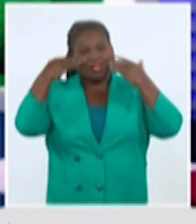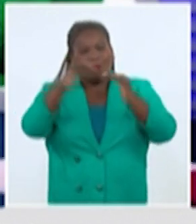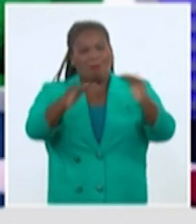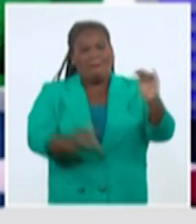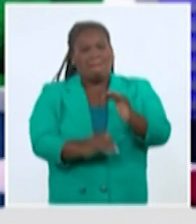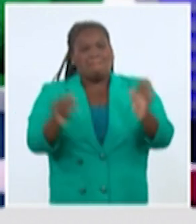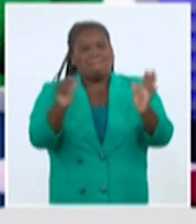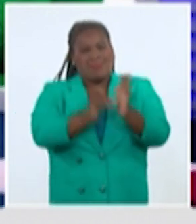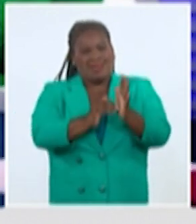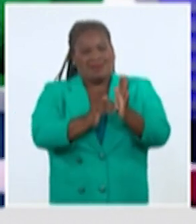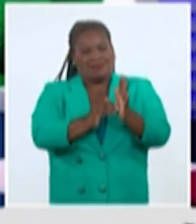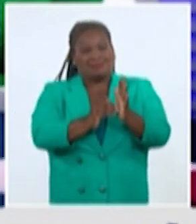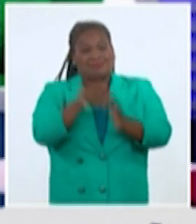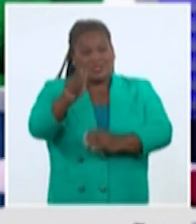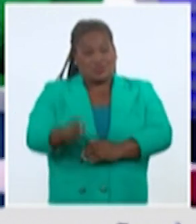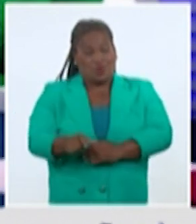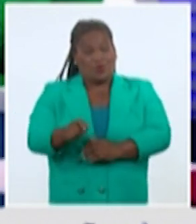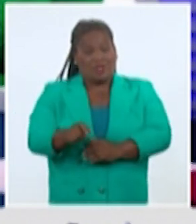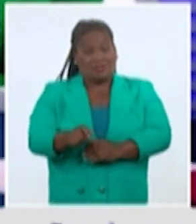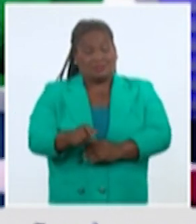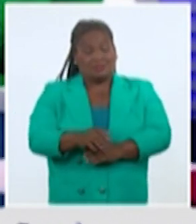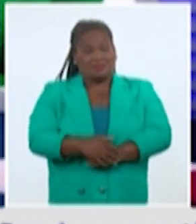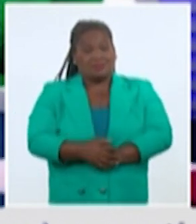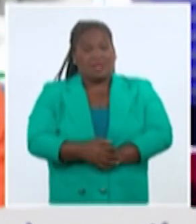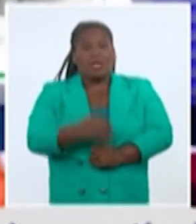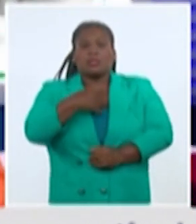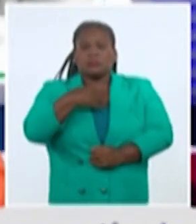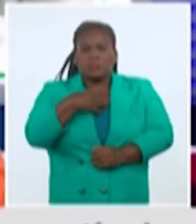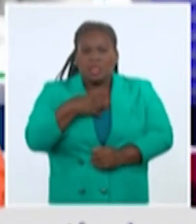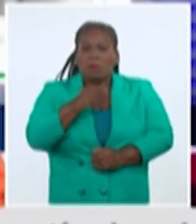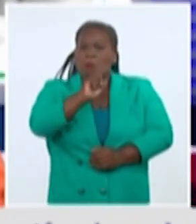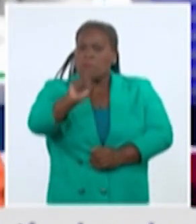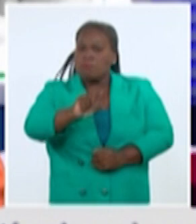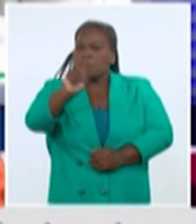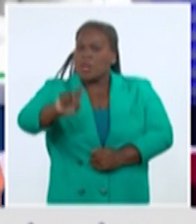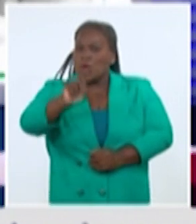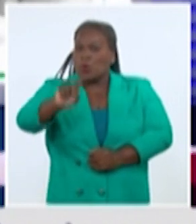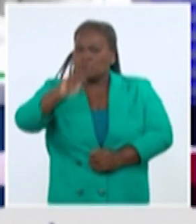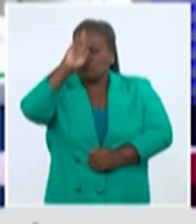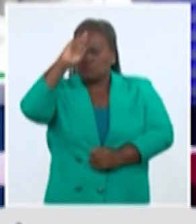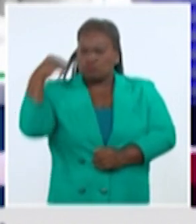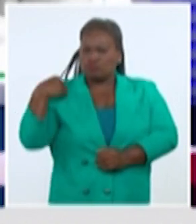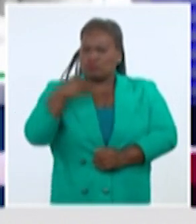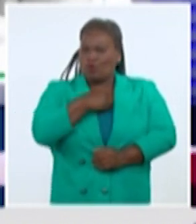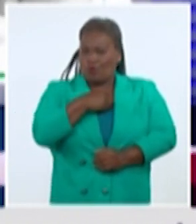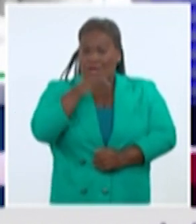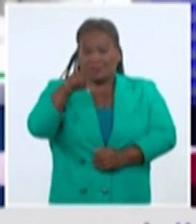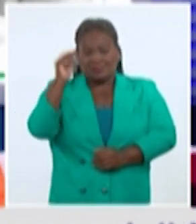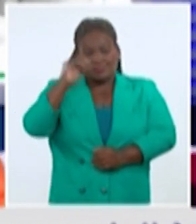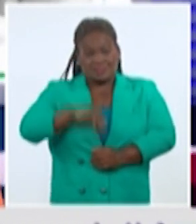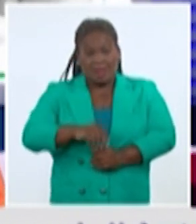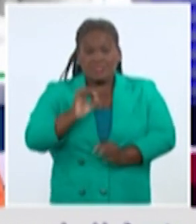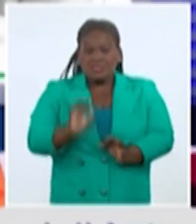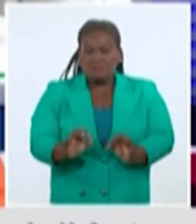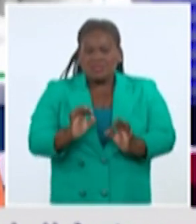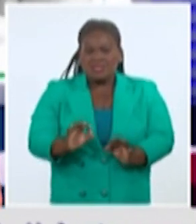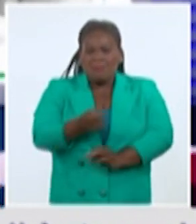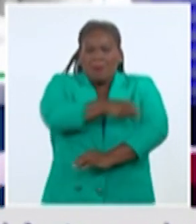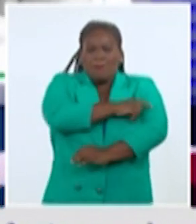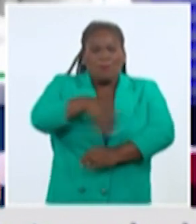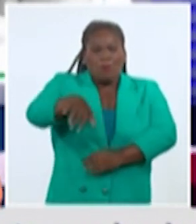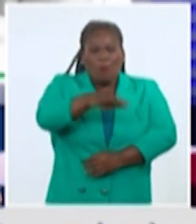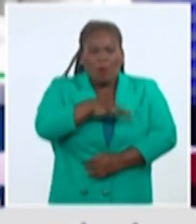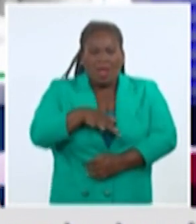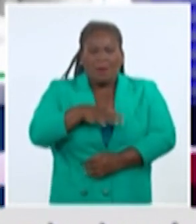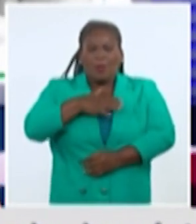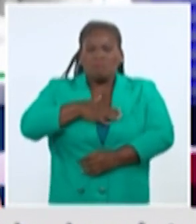COVID. Doctora, tenemos acopiadas un grupo de preguntas. Usted sabe que es un espacio que siempre espera la población para despejar